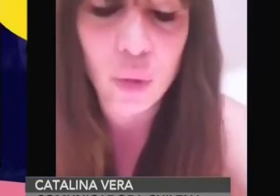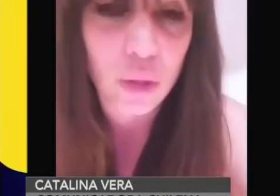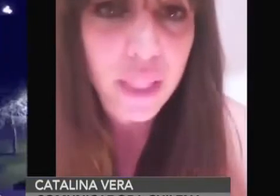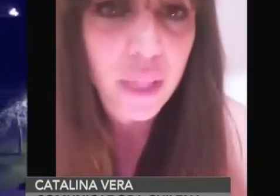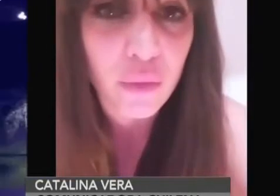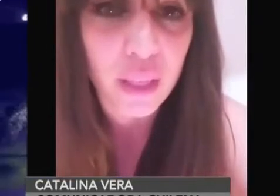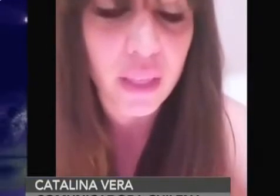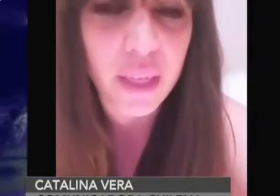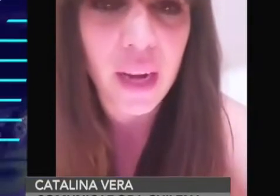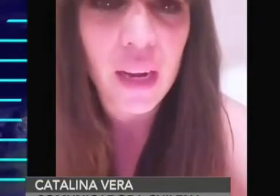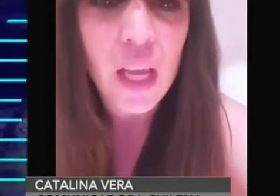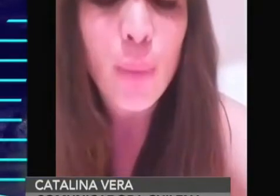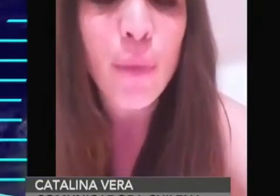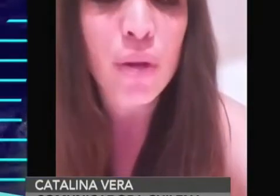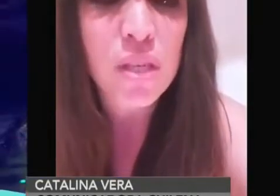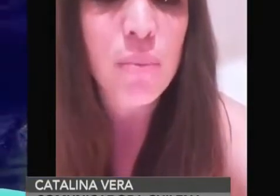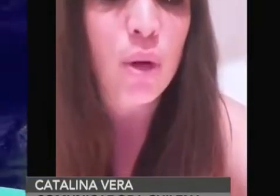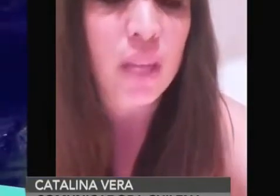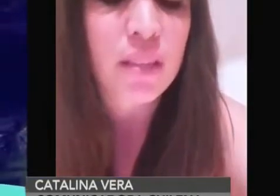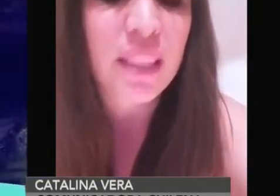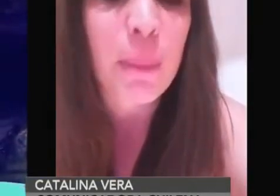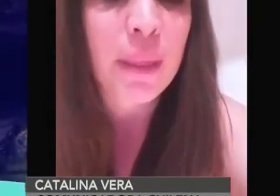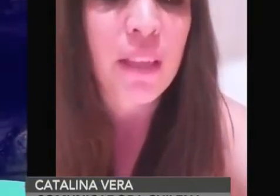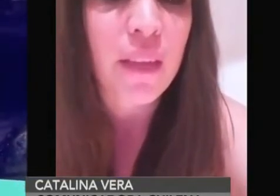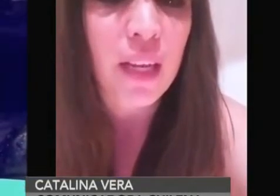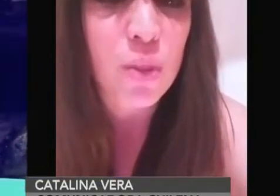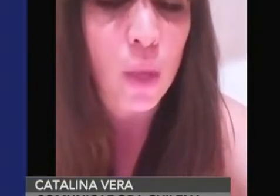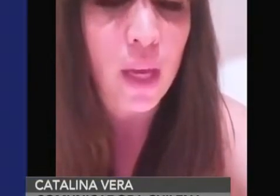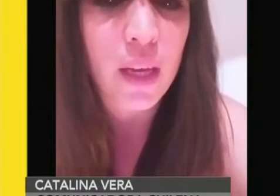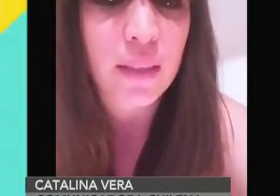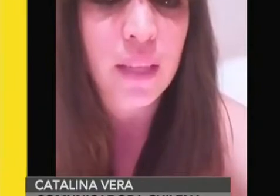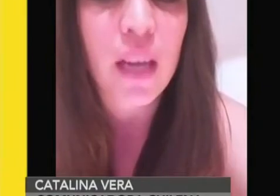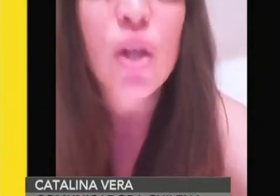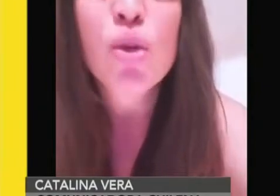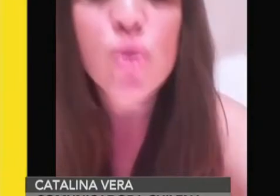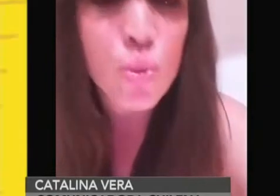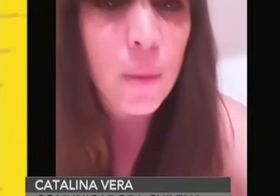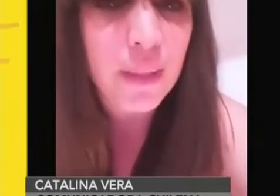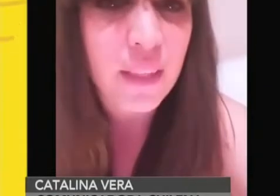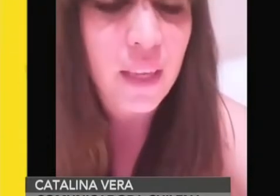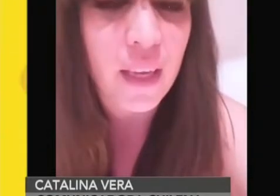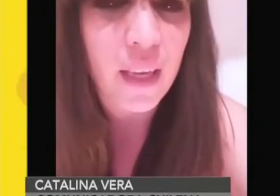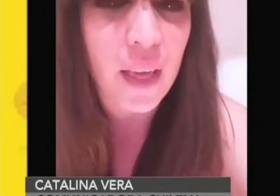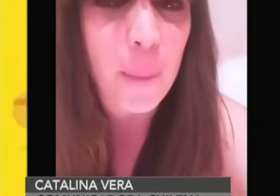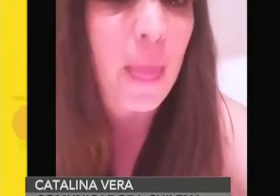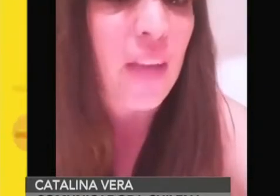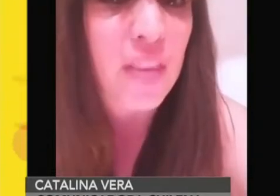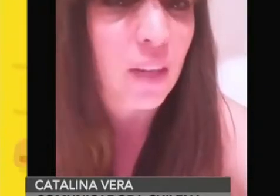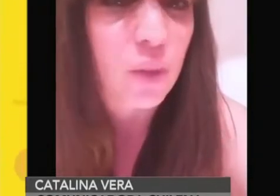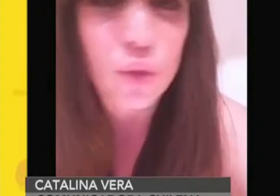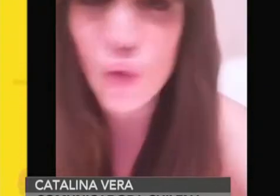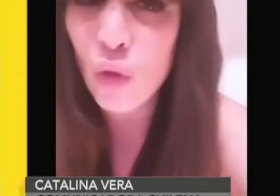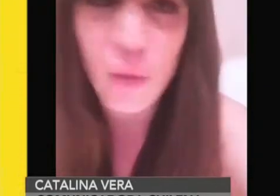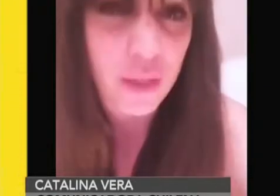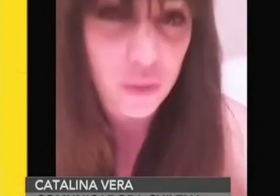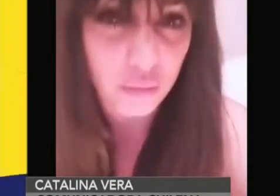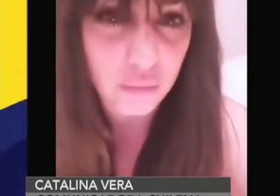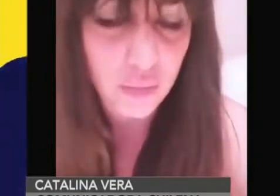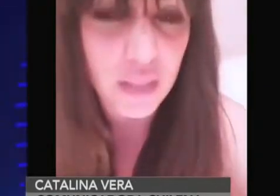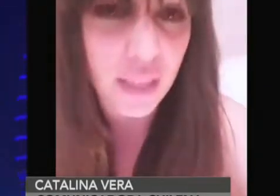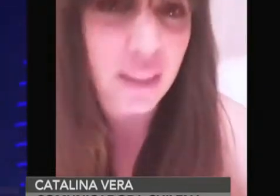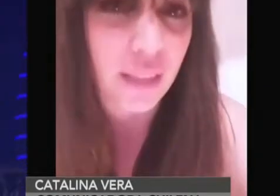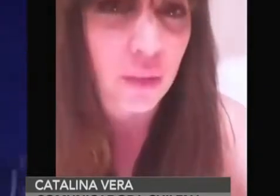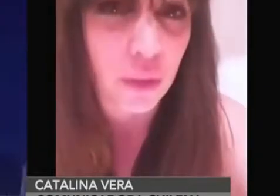el mundo entero en general. Pero sí, en ciertas partes de la ciudad está sumamente abierto todo el